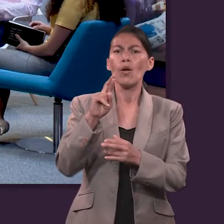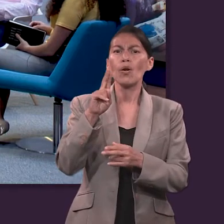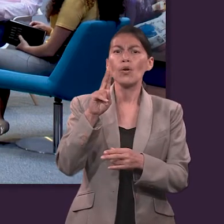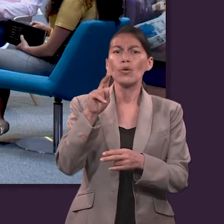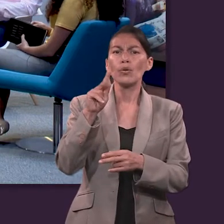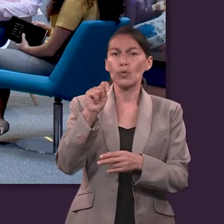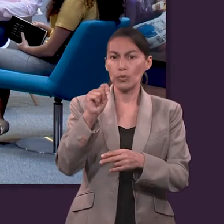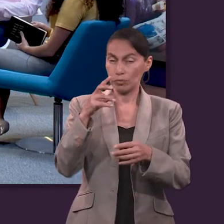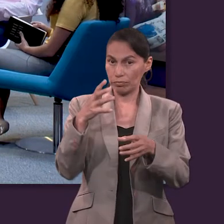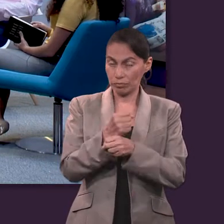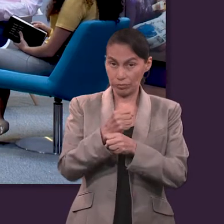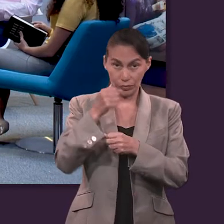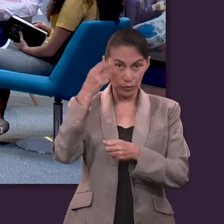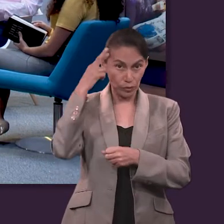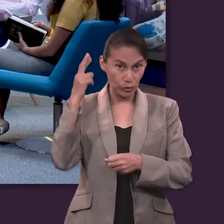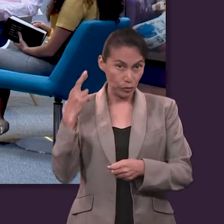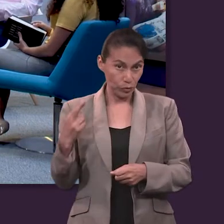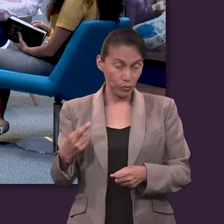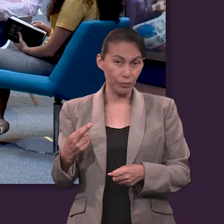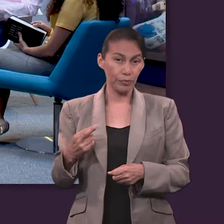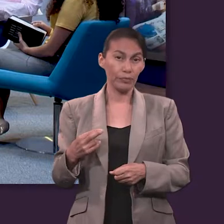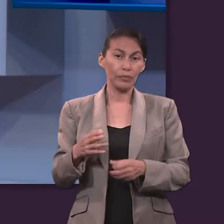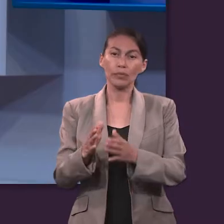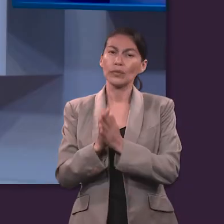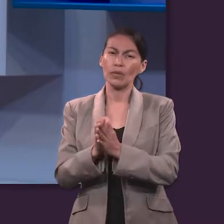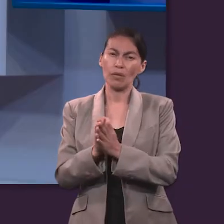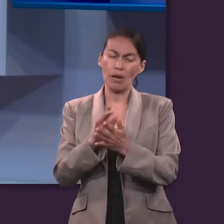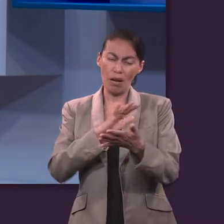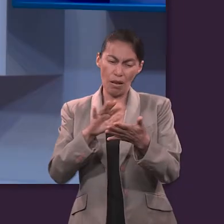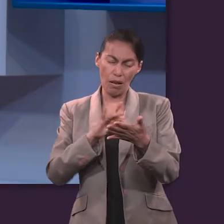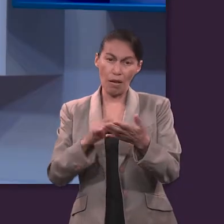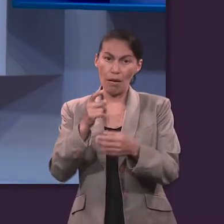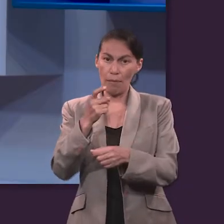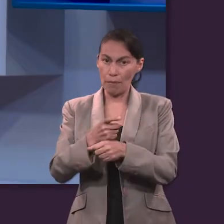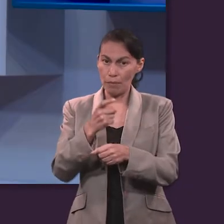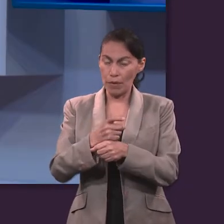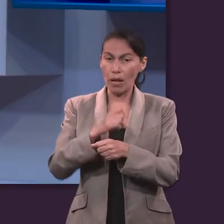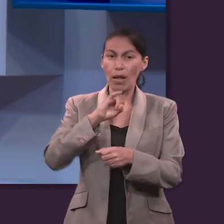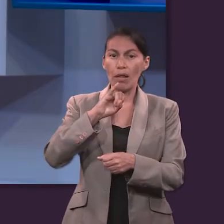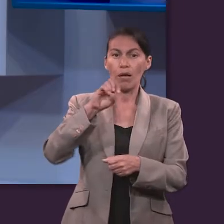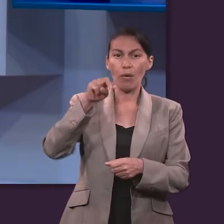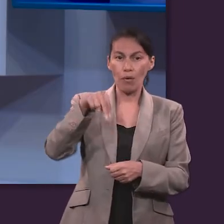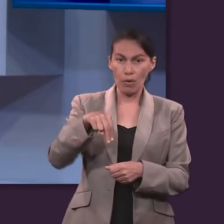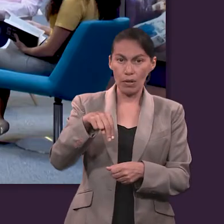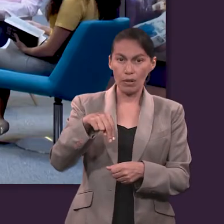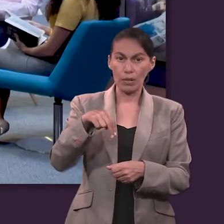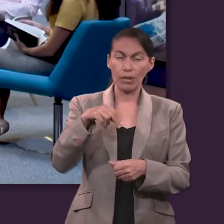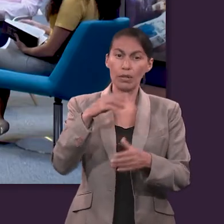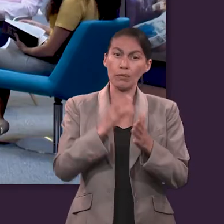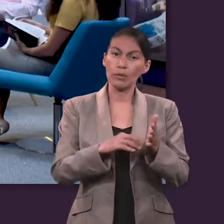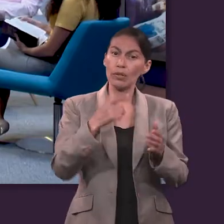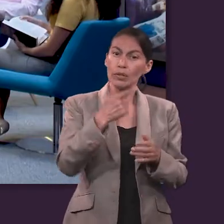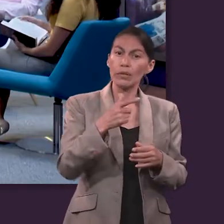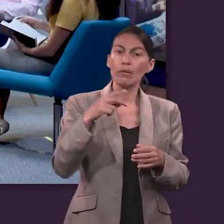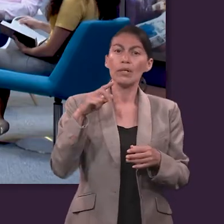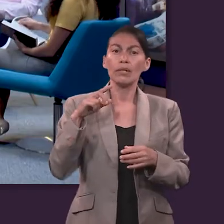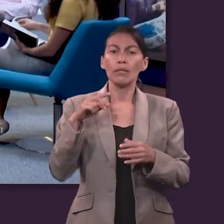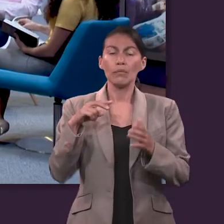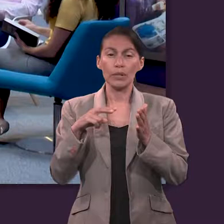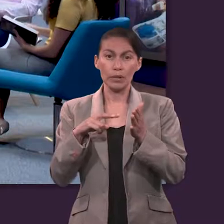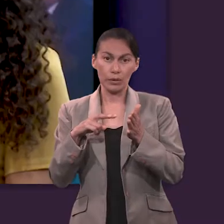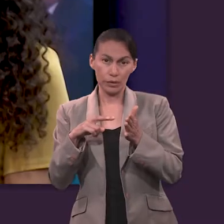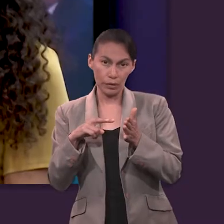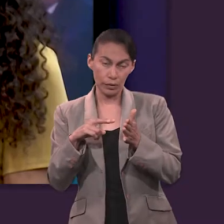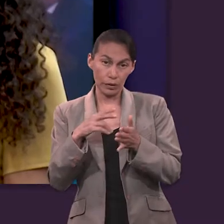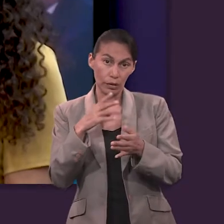Ruth el favor de que pueda leer en el libro Primera de Juan, capítulo 4, versículos 7 al 16.